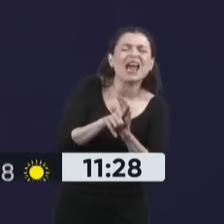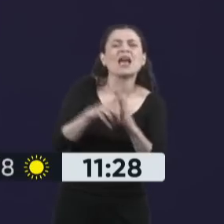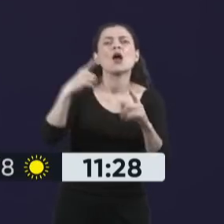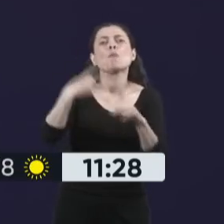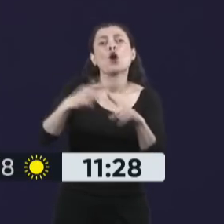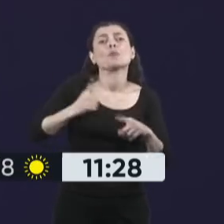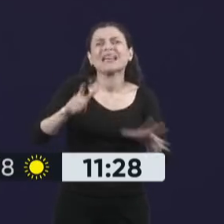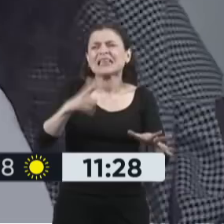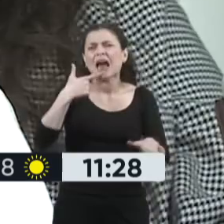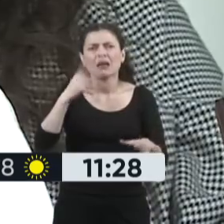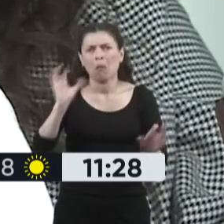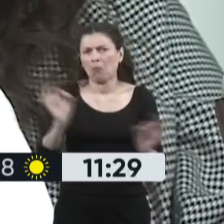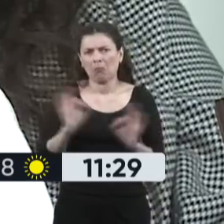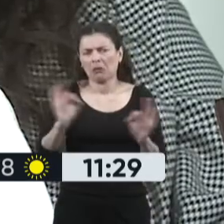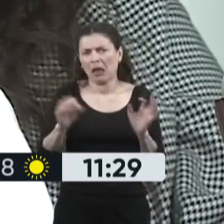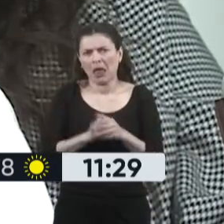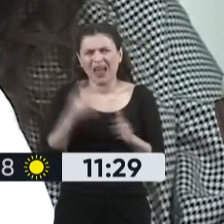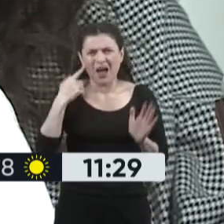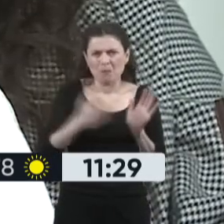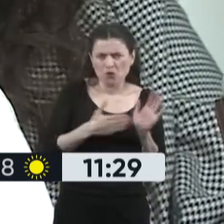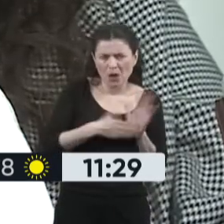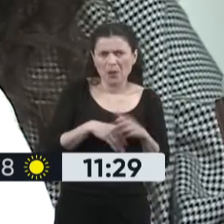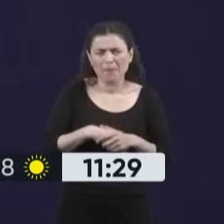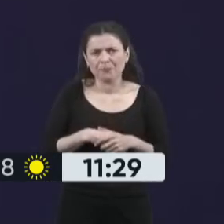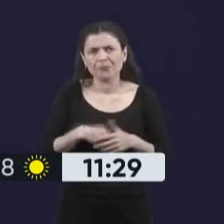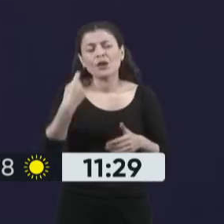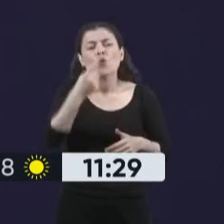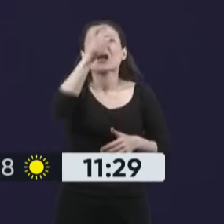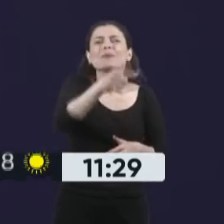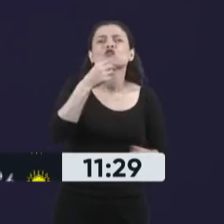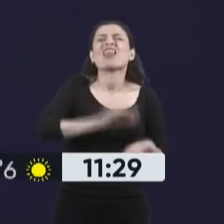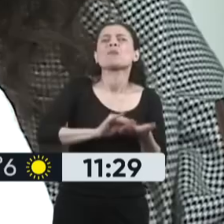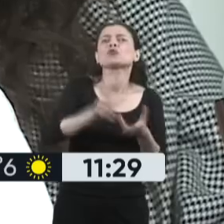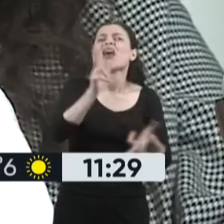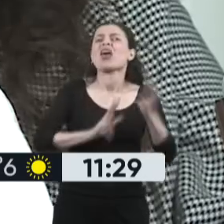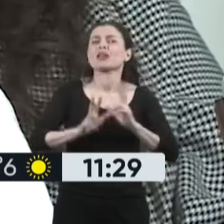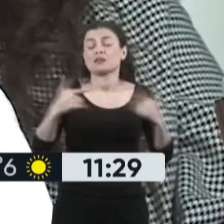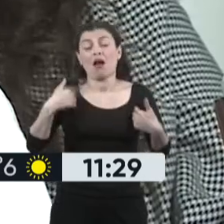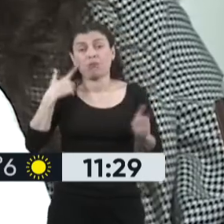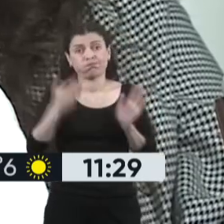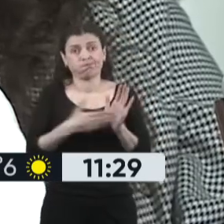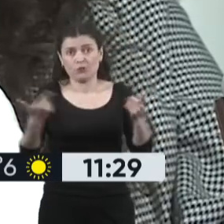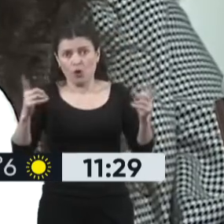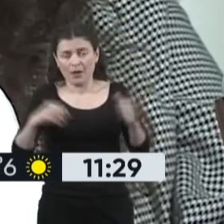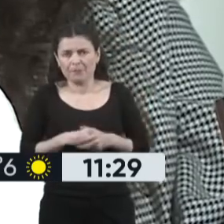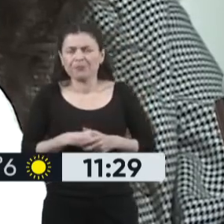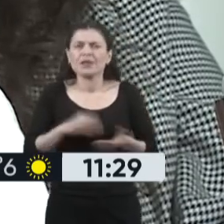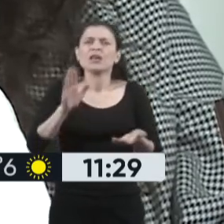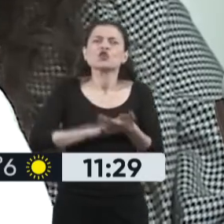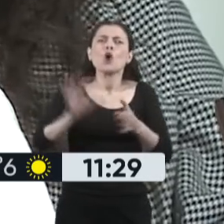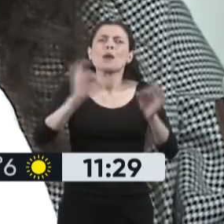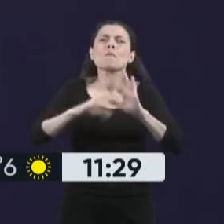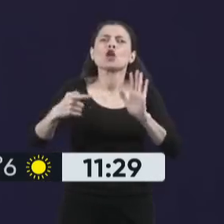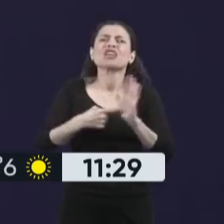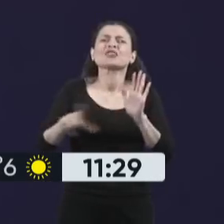la doctora Bullrich. Lo mencionó la legisladora, no. Bueno, está bien, no me consta. ¿Y el proyecto se está trabajando en algún tipo